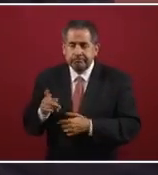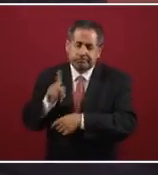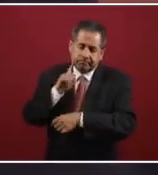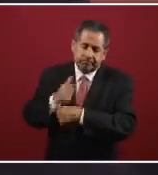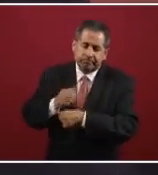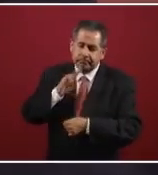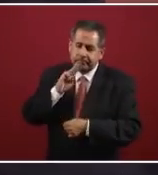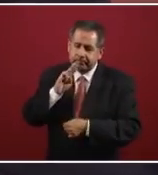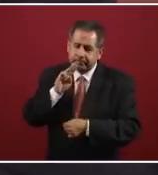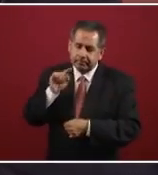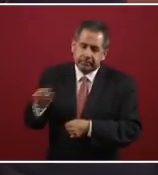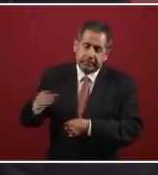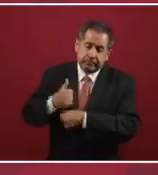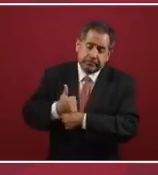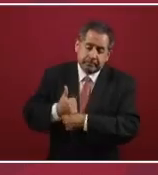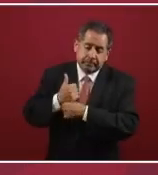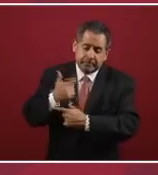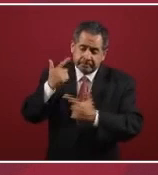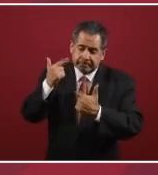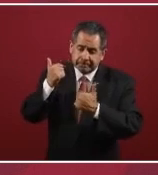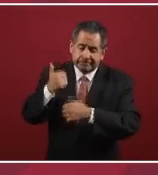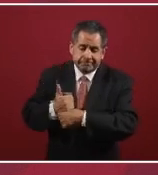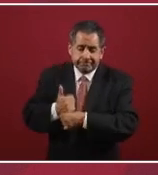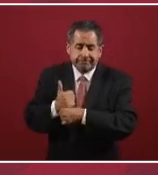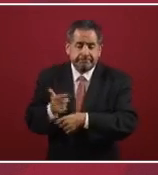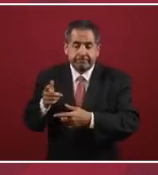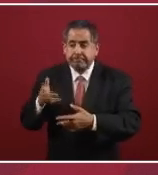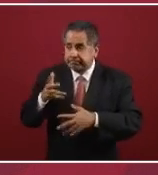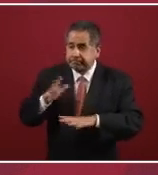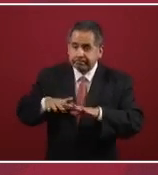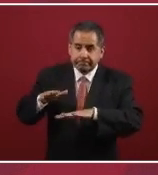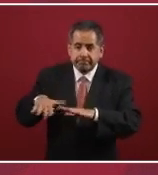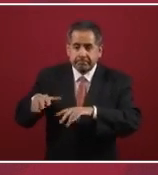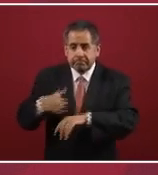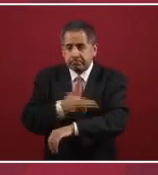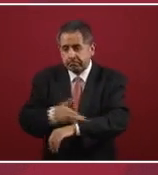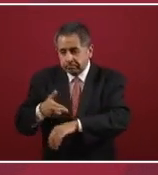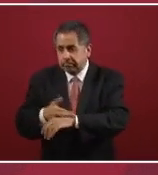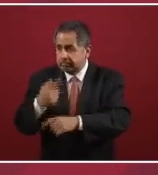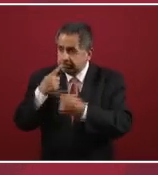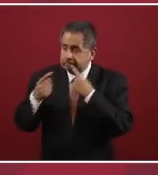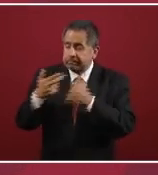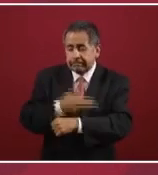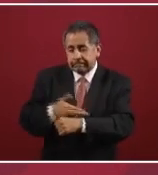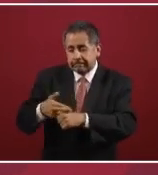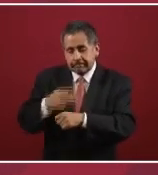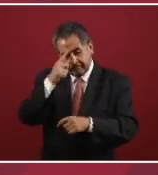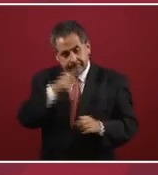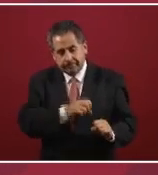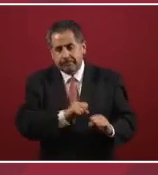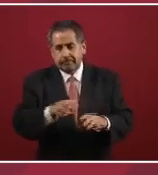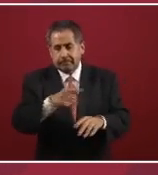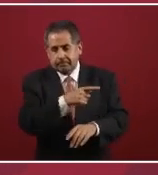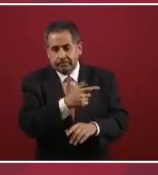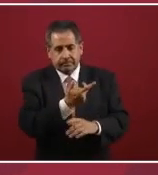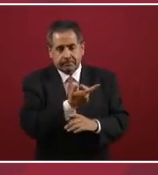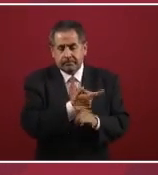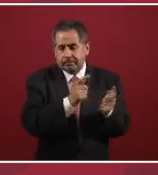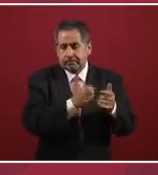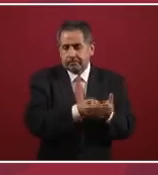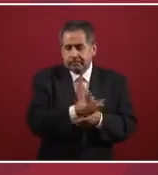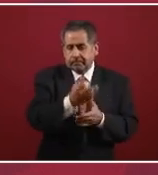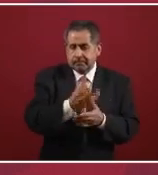sufridas madres andan haciendo gestiones para que